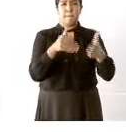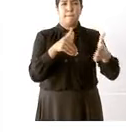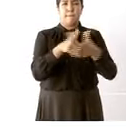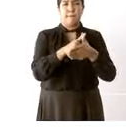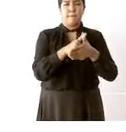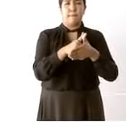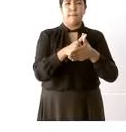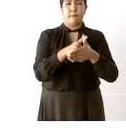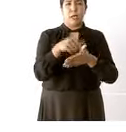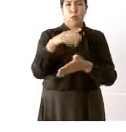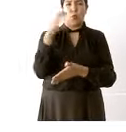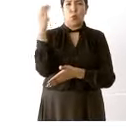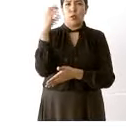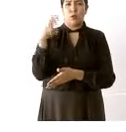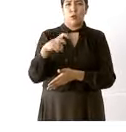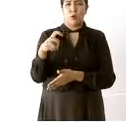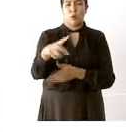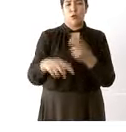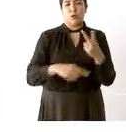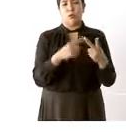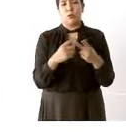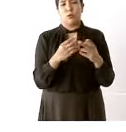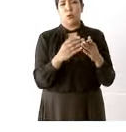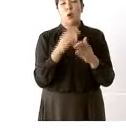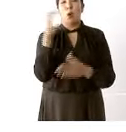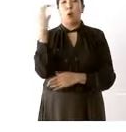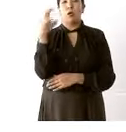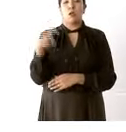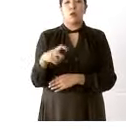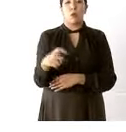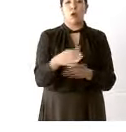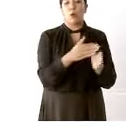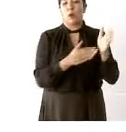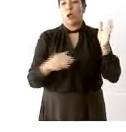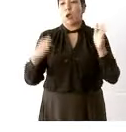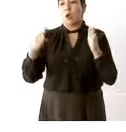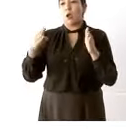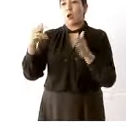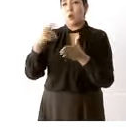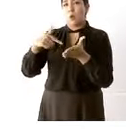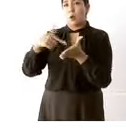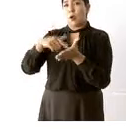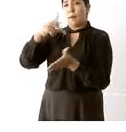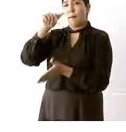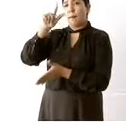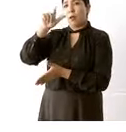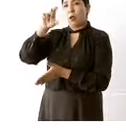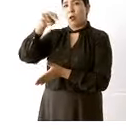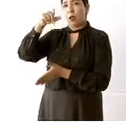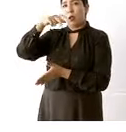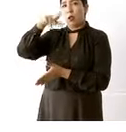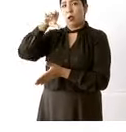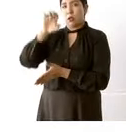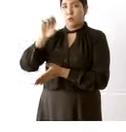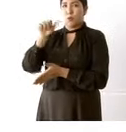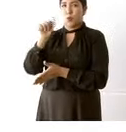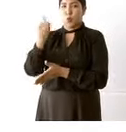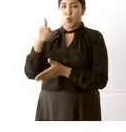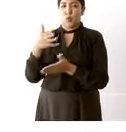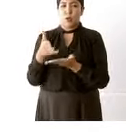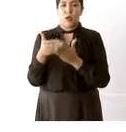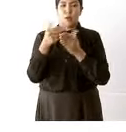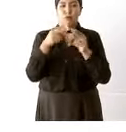de la línea que va de Coatzacoalcos a Palenque y la primera etapa de la otra línea y aportamiento de